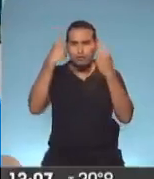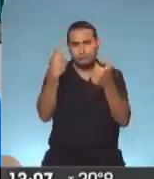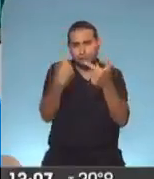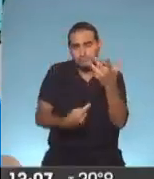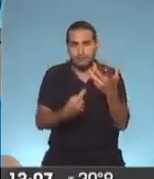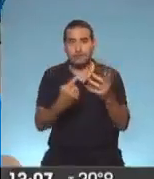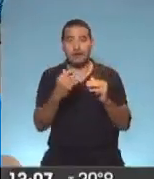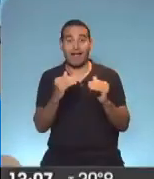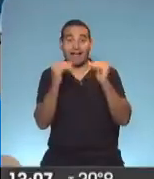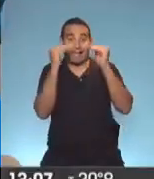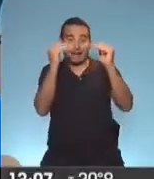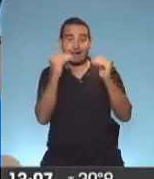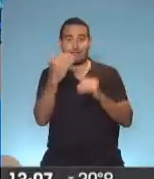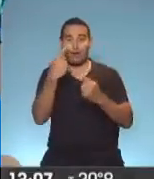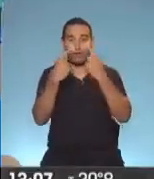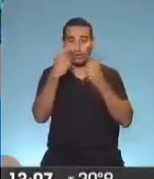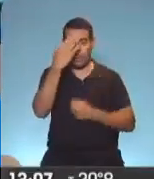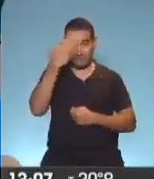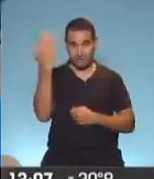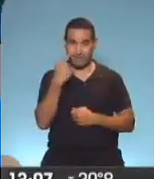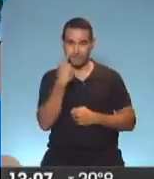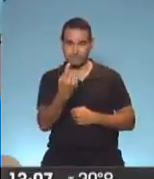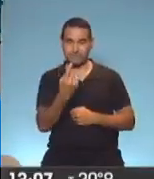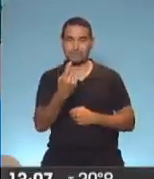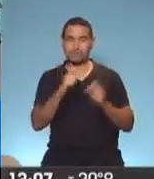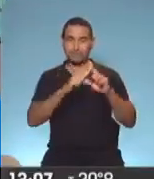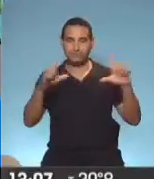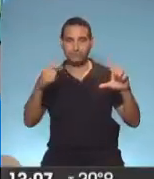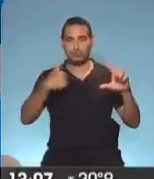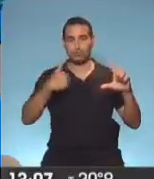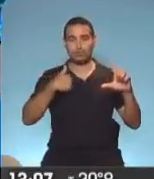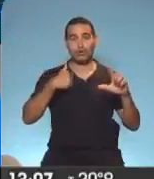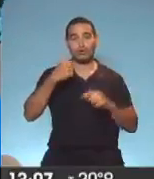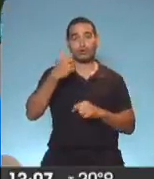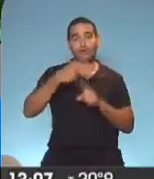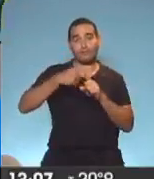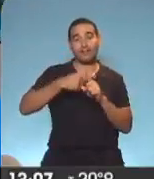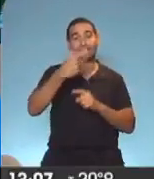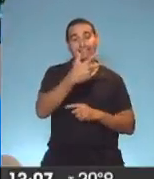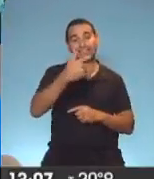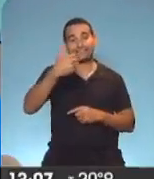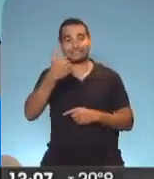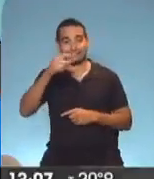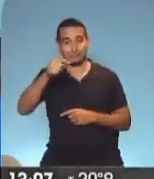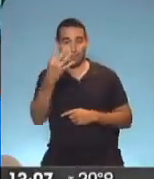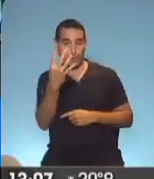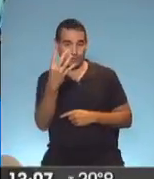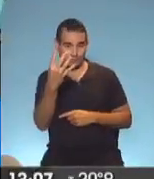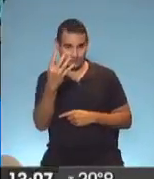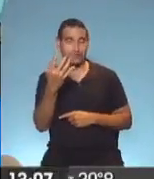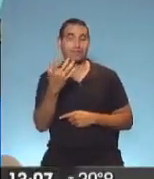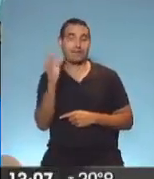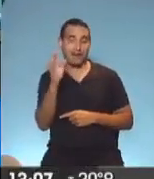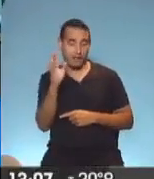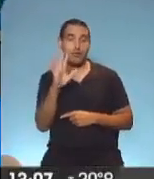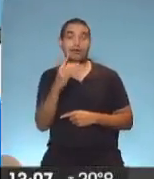ahí arriba le va midiendo la fiebre. Por ejemplo, acá podemos ver que yo estoy con 36 grados 4 décimas. Ahí mismo, si